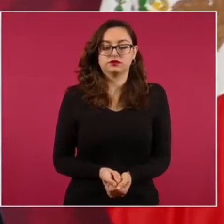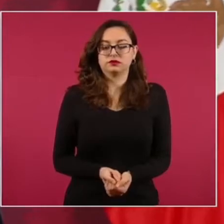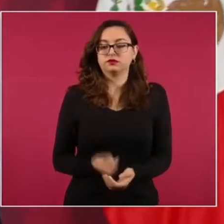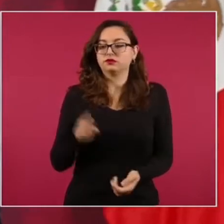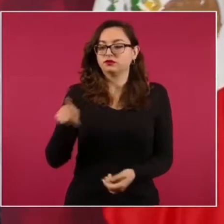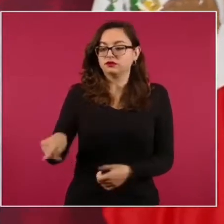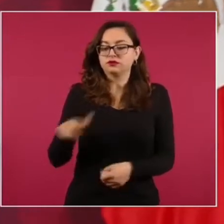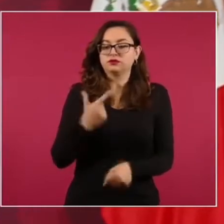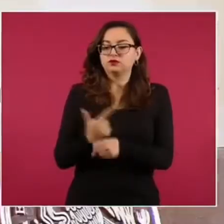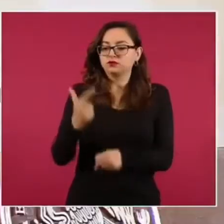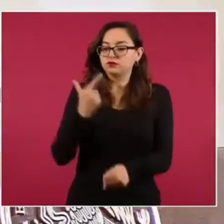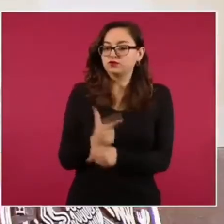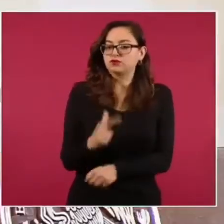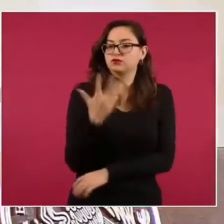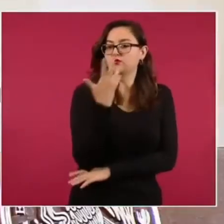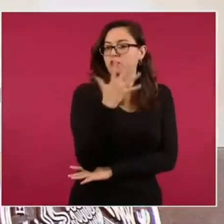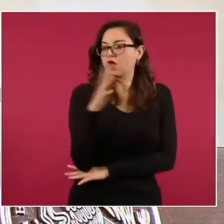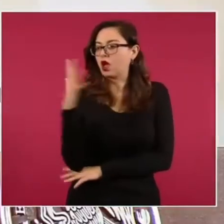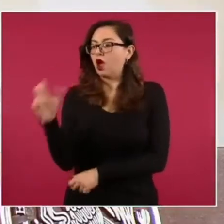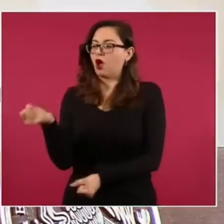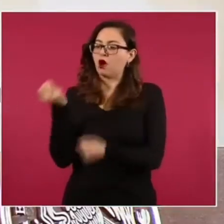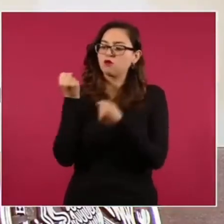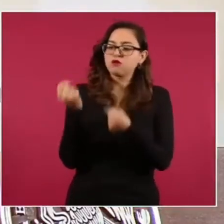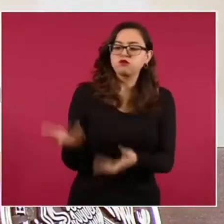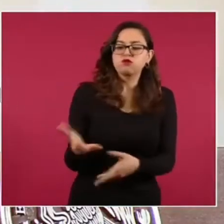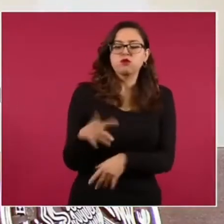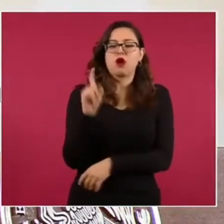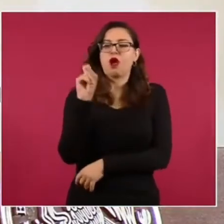selva tropical, agua,